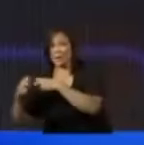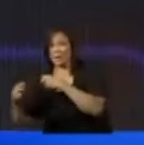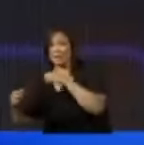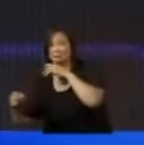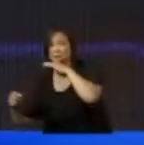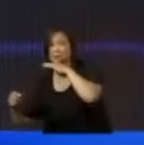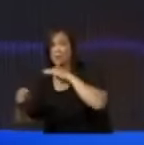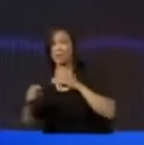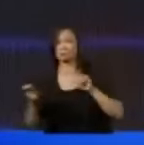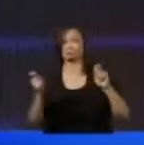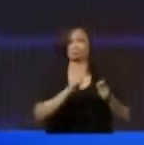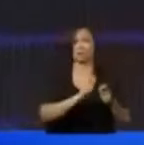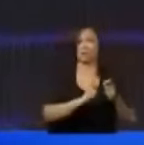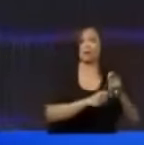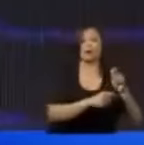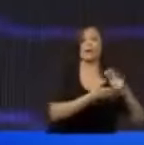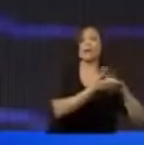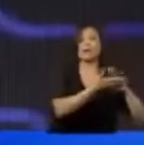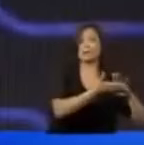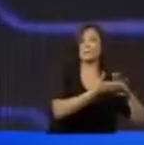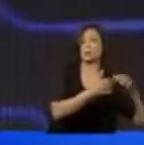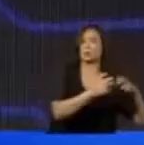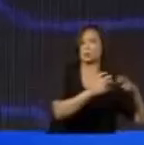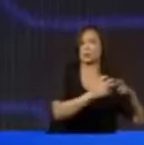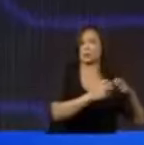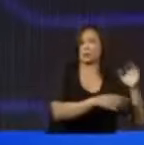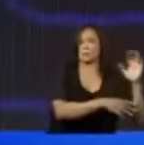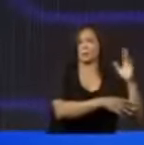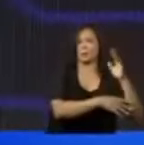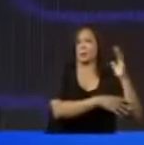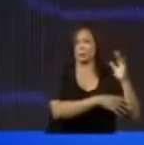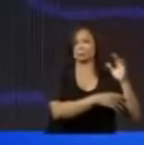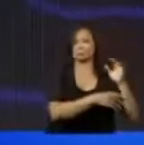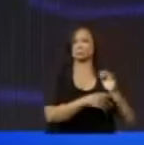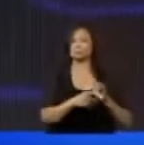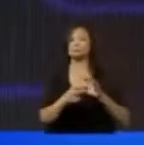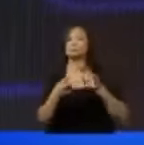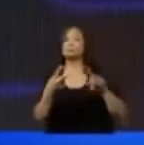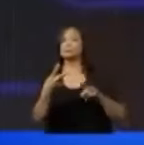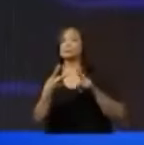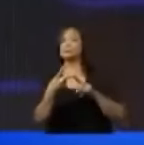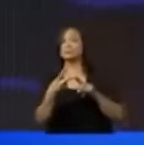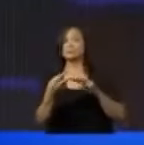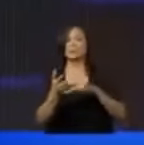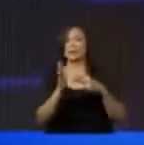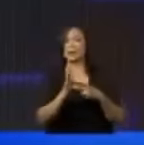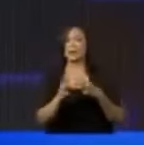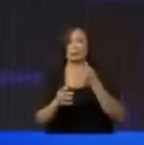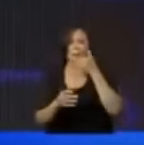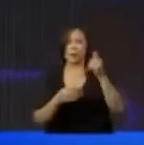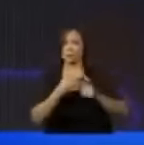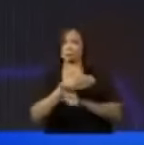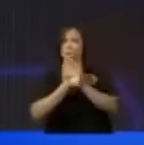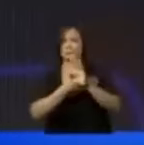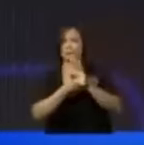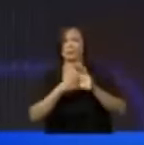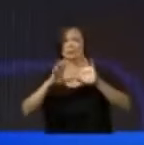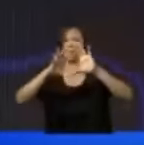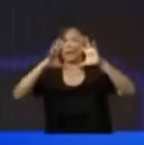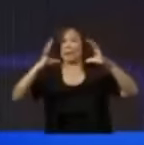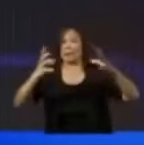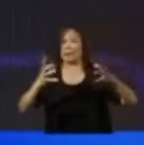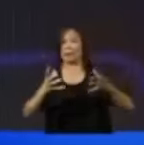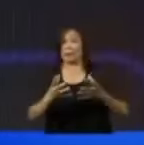modelo energético postcarbónico, que es lo que más afecta al medio ambiente. En segundo lugar, se trata de una mejor protección del